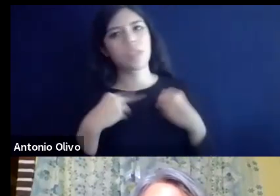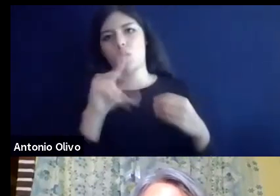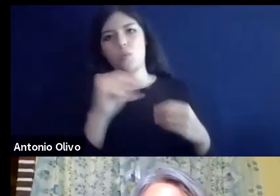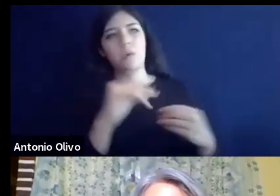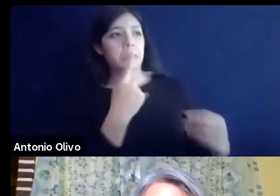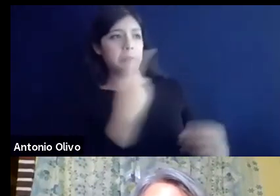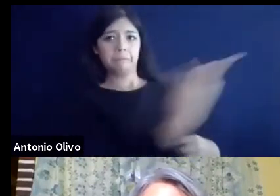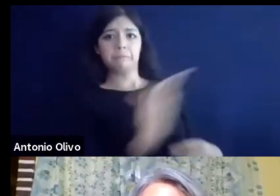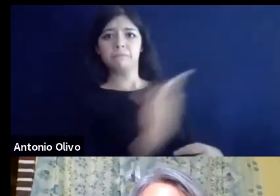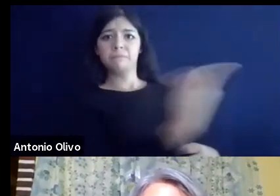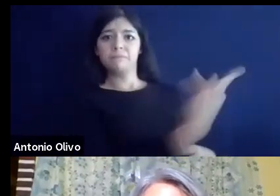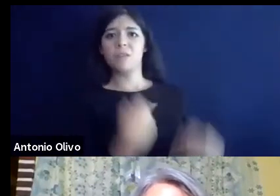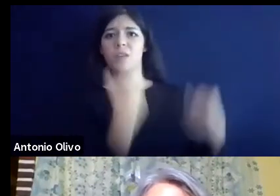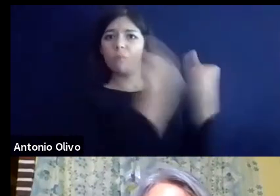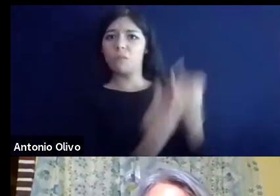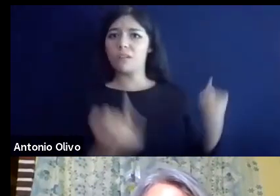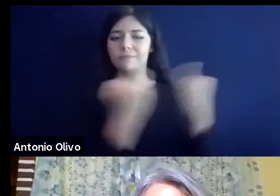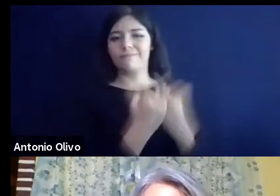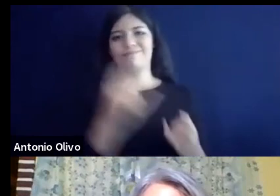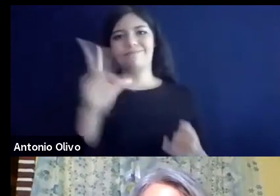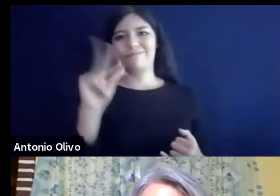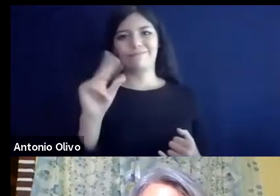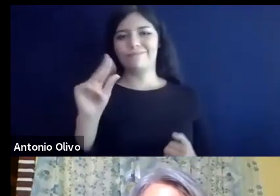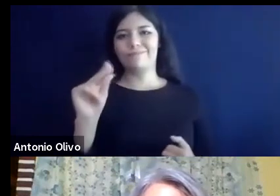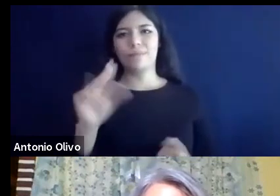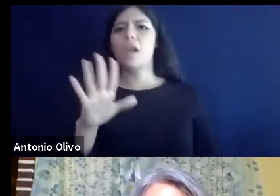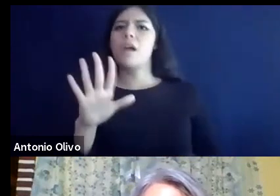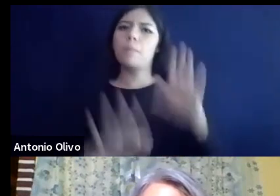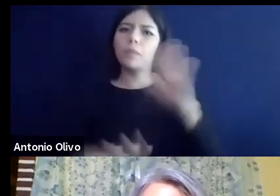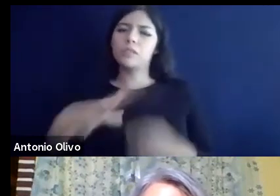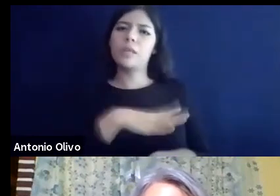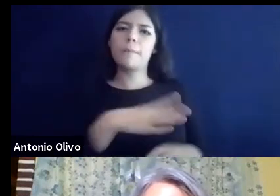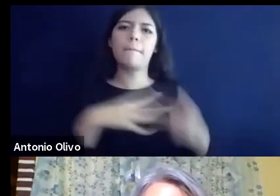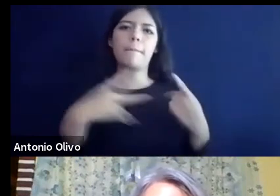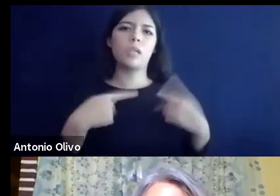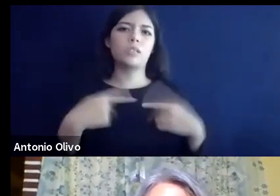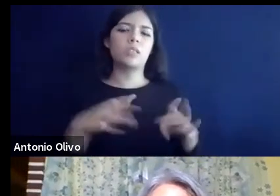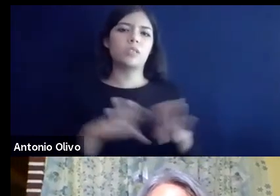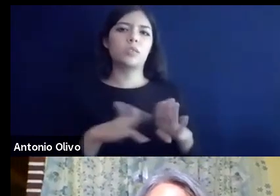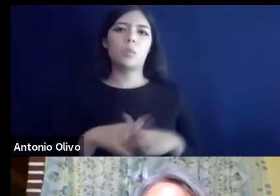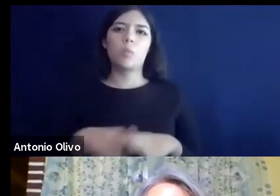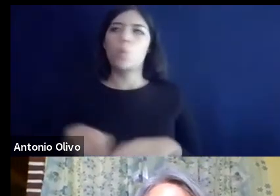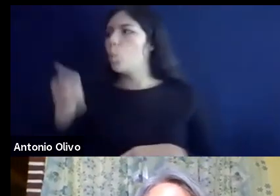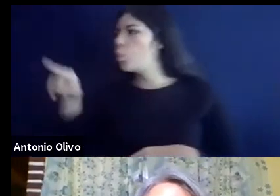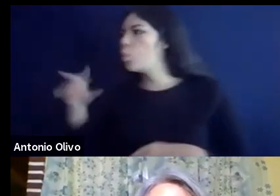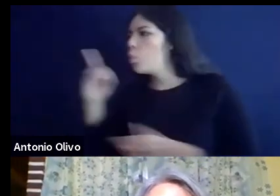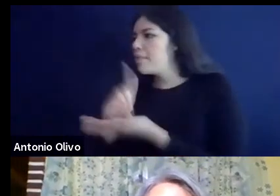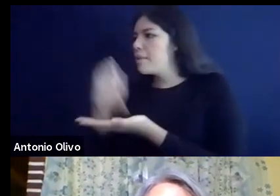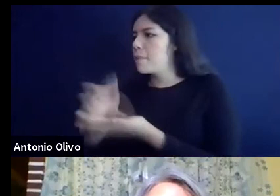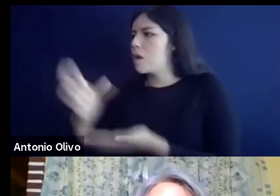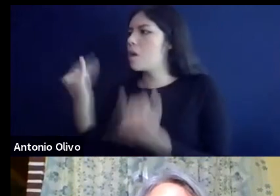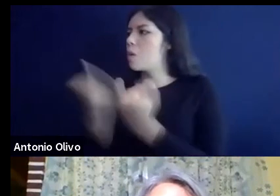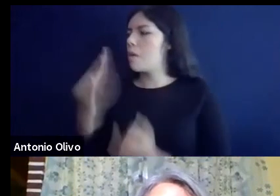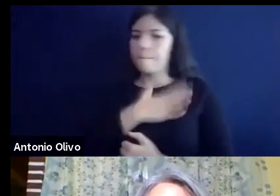dirá. Entonces, yo lo digo porque la gente lo ve con ese fanatismo y quiere